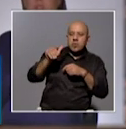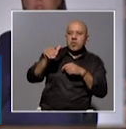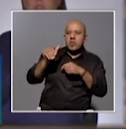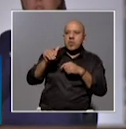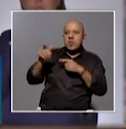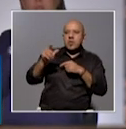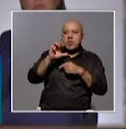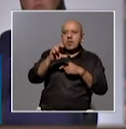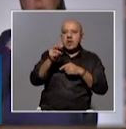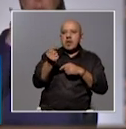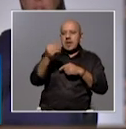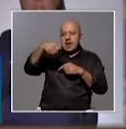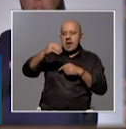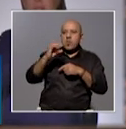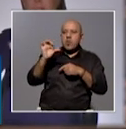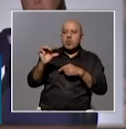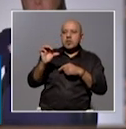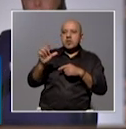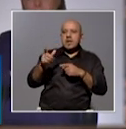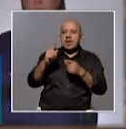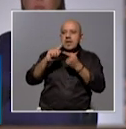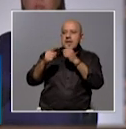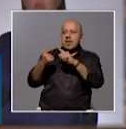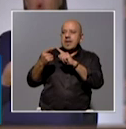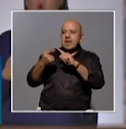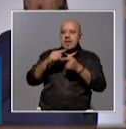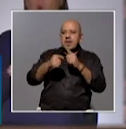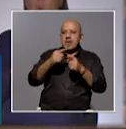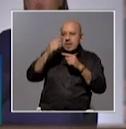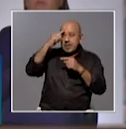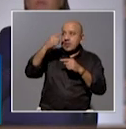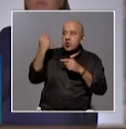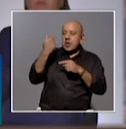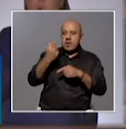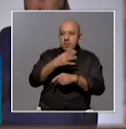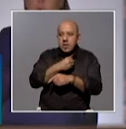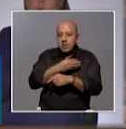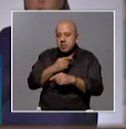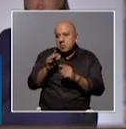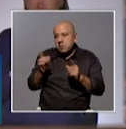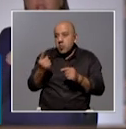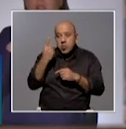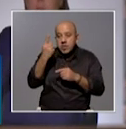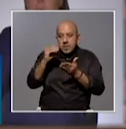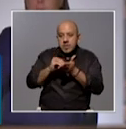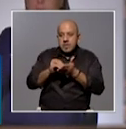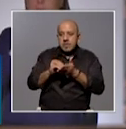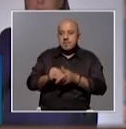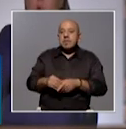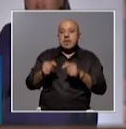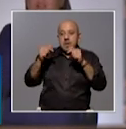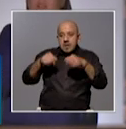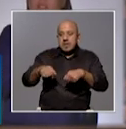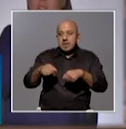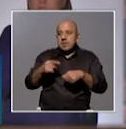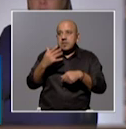ramos que era el canciller miembro de la coalición de gobierno casi ser blancos este fue la única vez y en este país